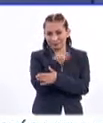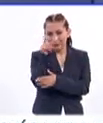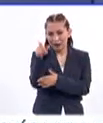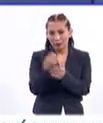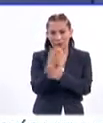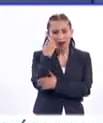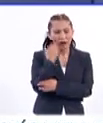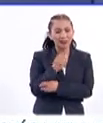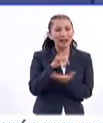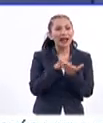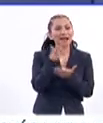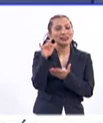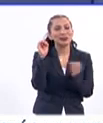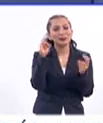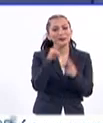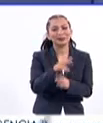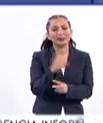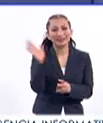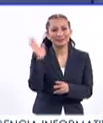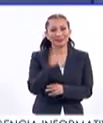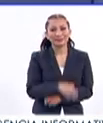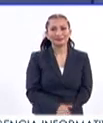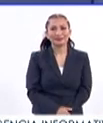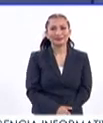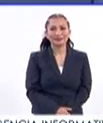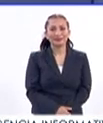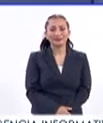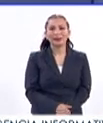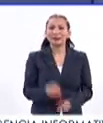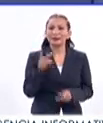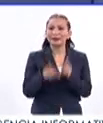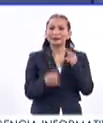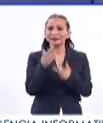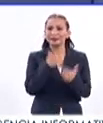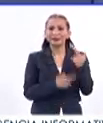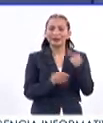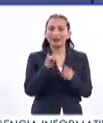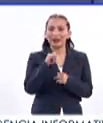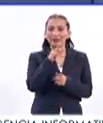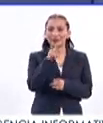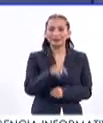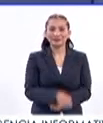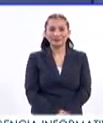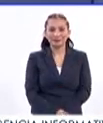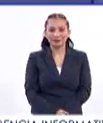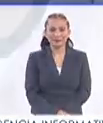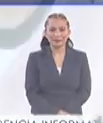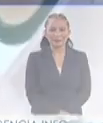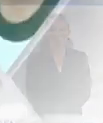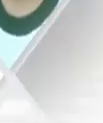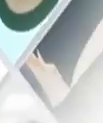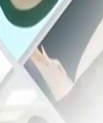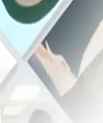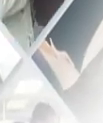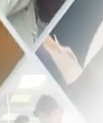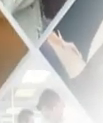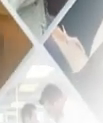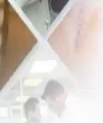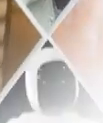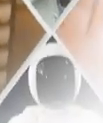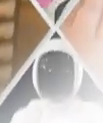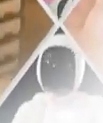abrazo hasta Nuevo León. Gracias, hasta luego, nos vemos. Bye. Una pausa y regresamos con más en Interfaz.